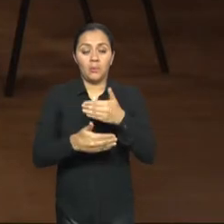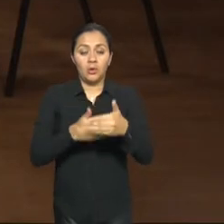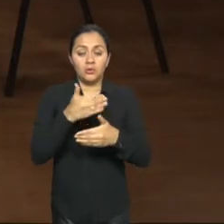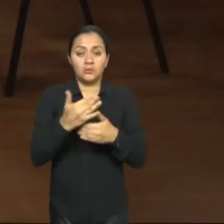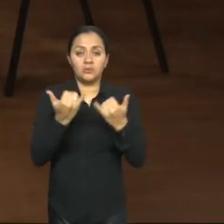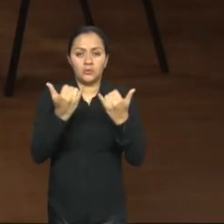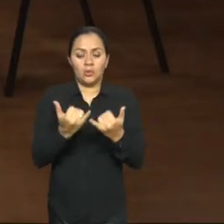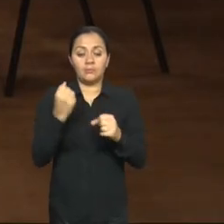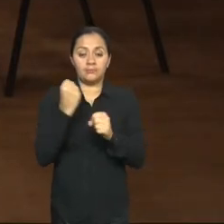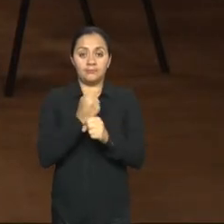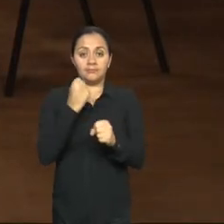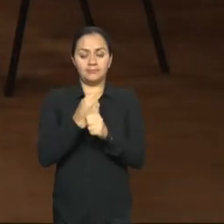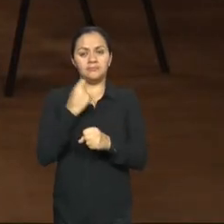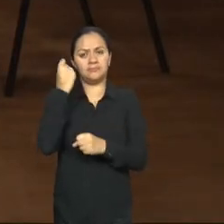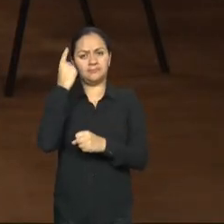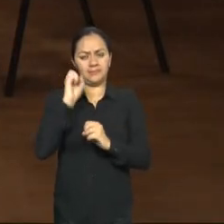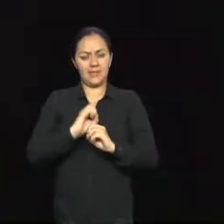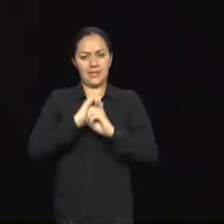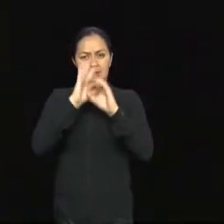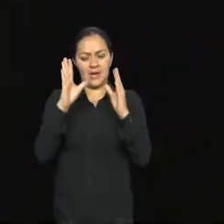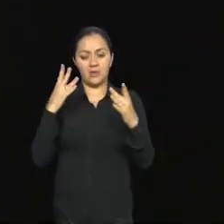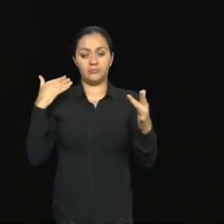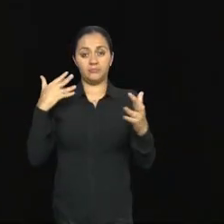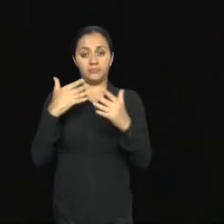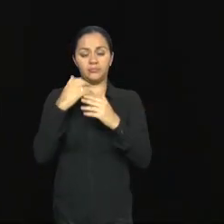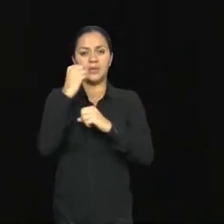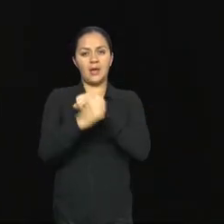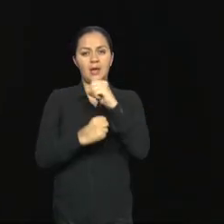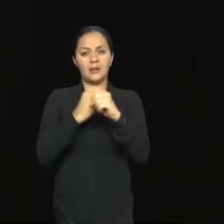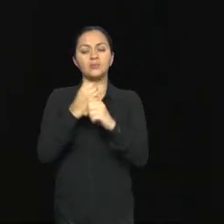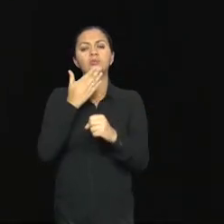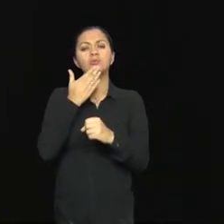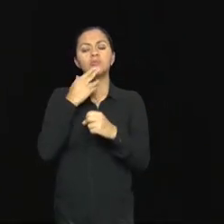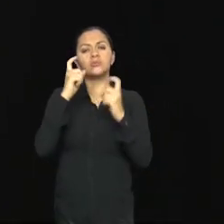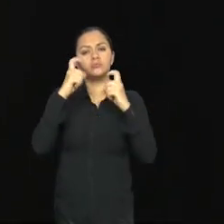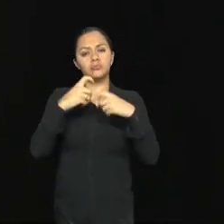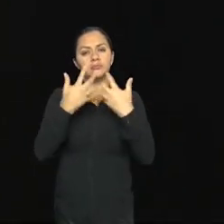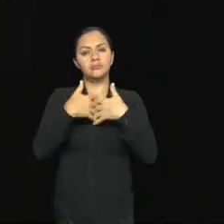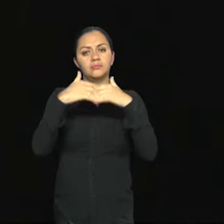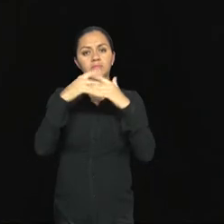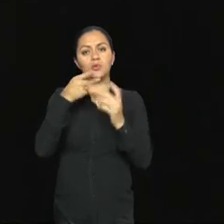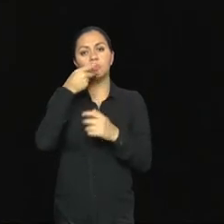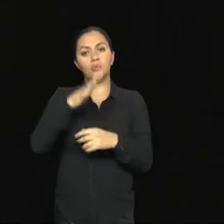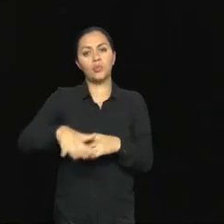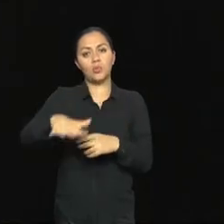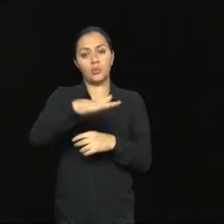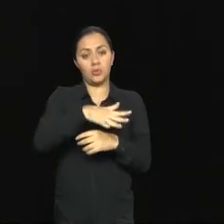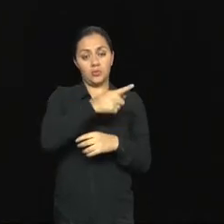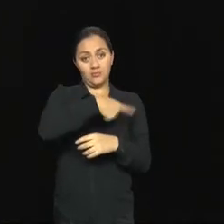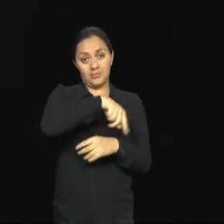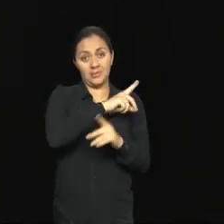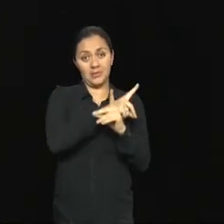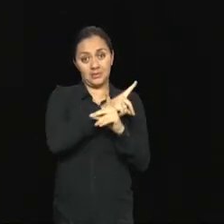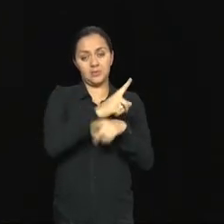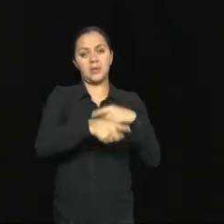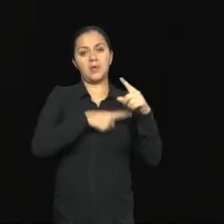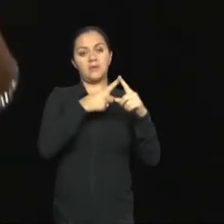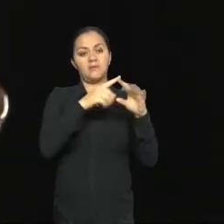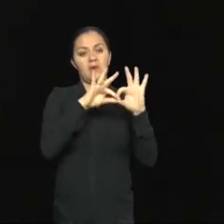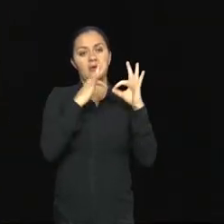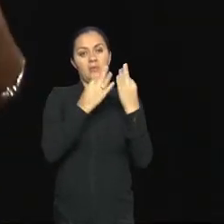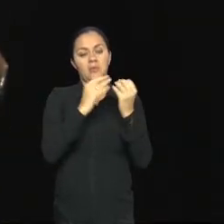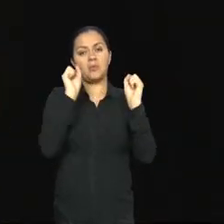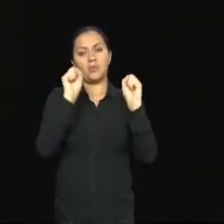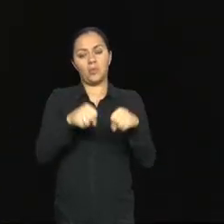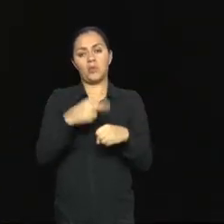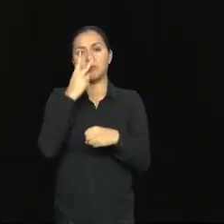ustedes trabajando y entiendo con más fuerza los últimos años, ¿cómo han visto ustedes la reacción en este caso del público con discapacidad y sus familias para poder acceder